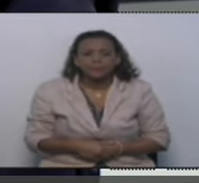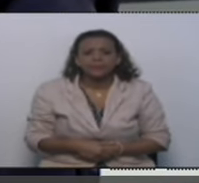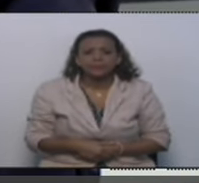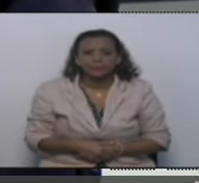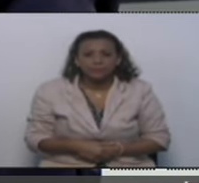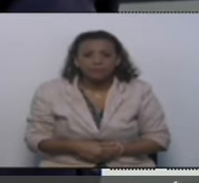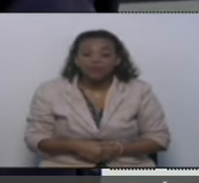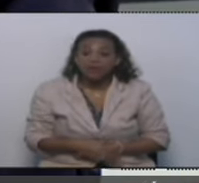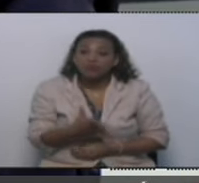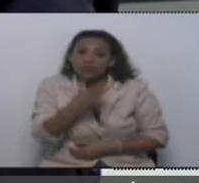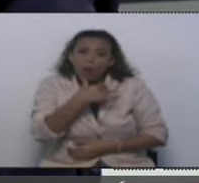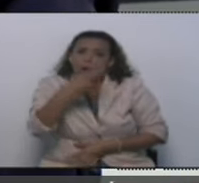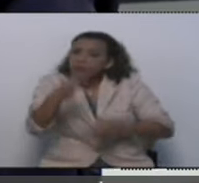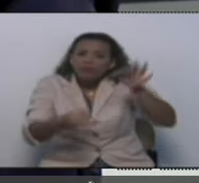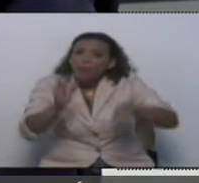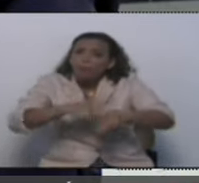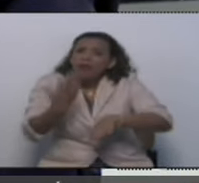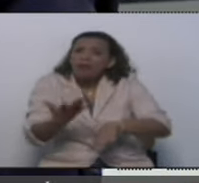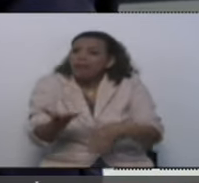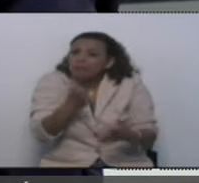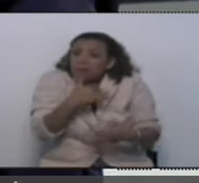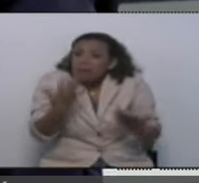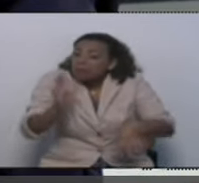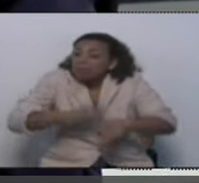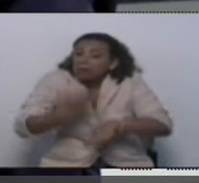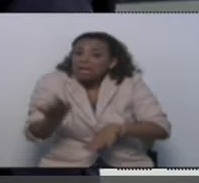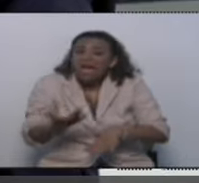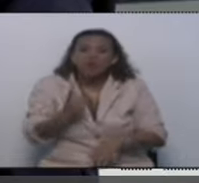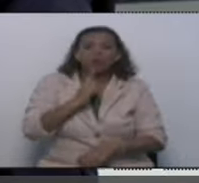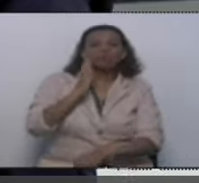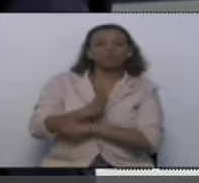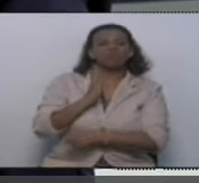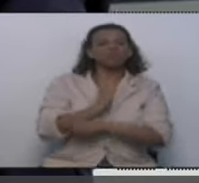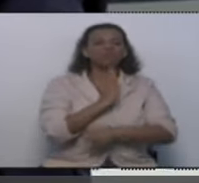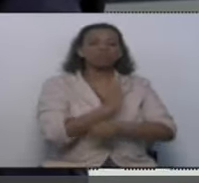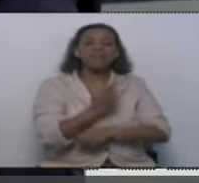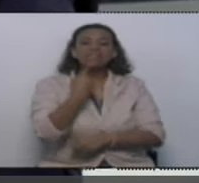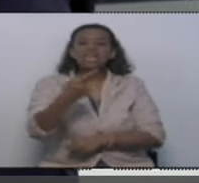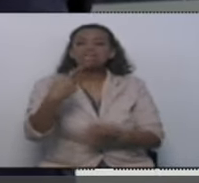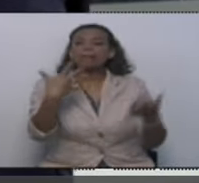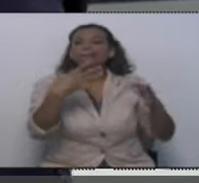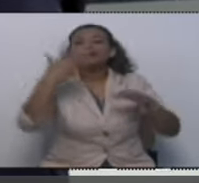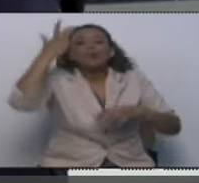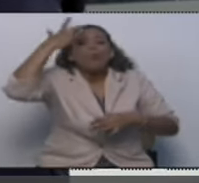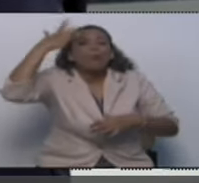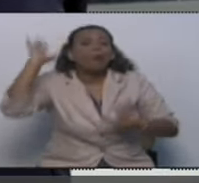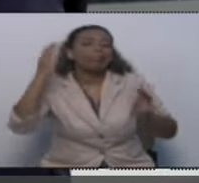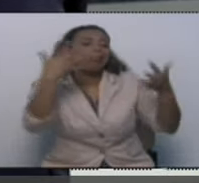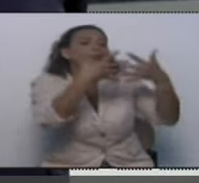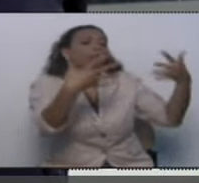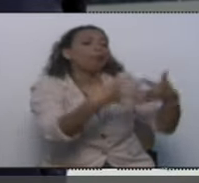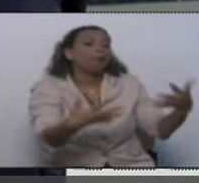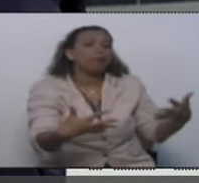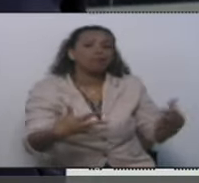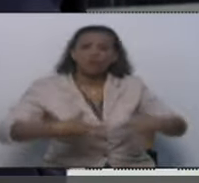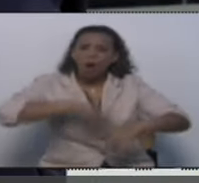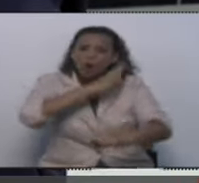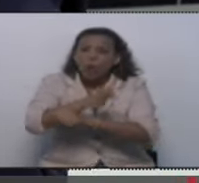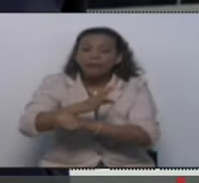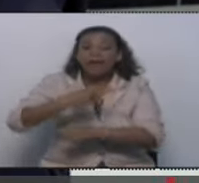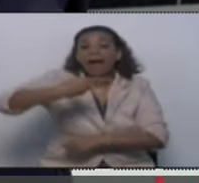No tienen excusa, pero ellos intentan imponer su relato. Es una guerra contra